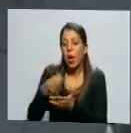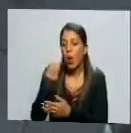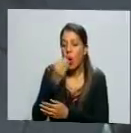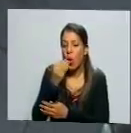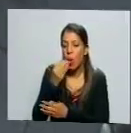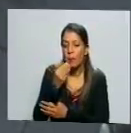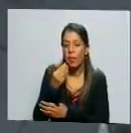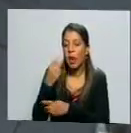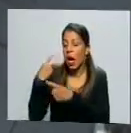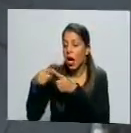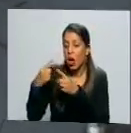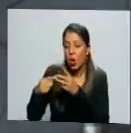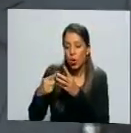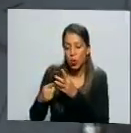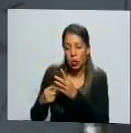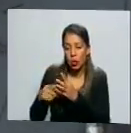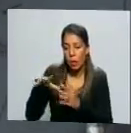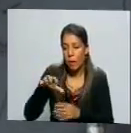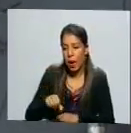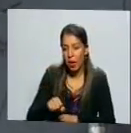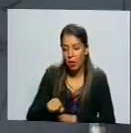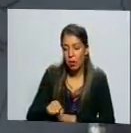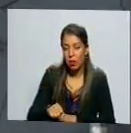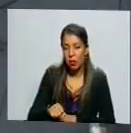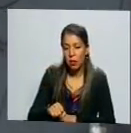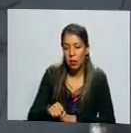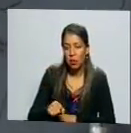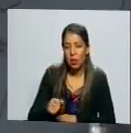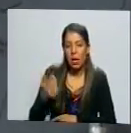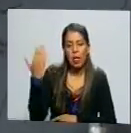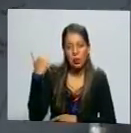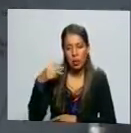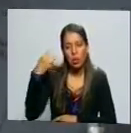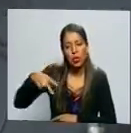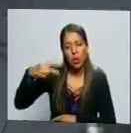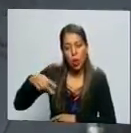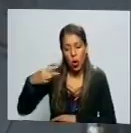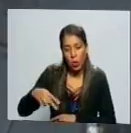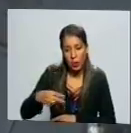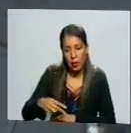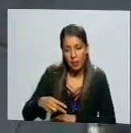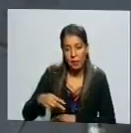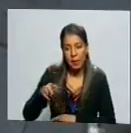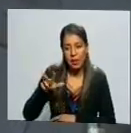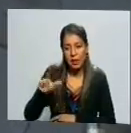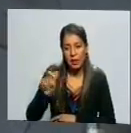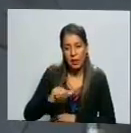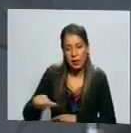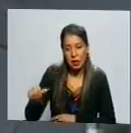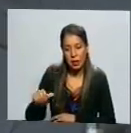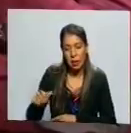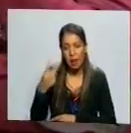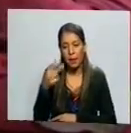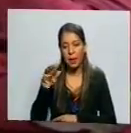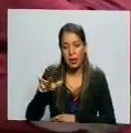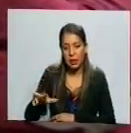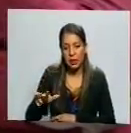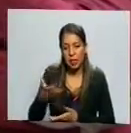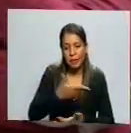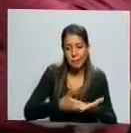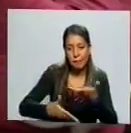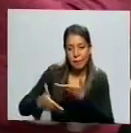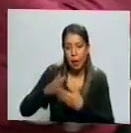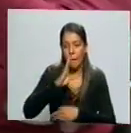y otros bienes básicos, la tercera semana de noviembre fueron devueltas 23 operaciones en el